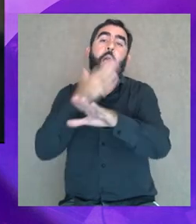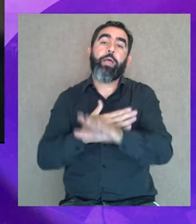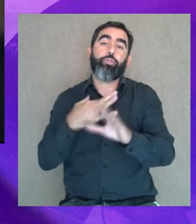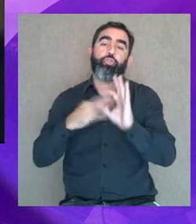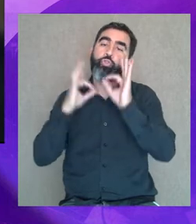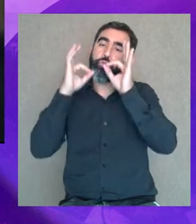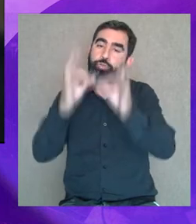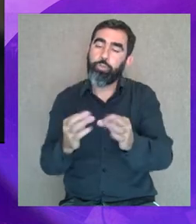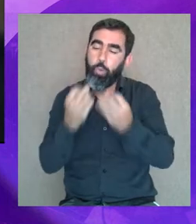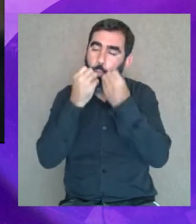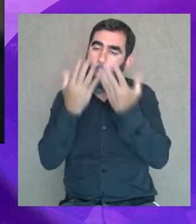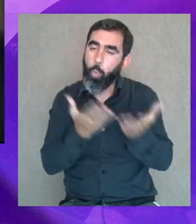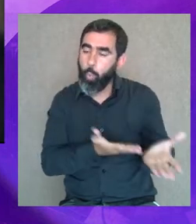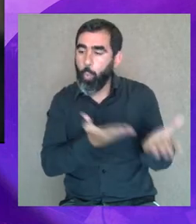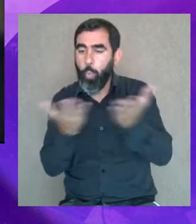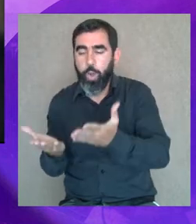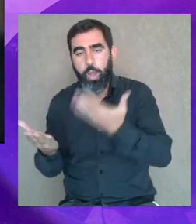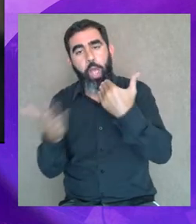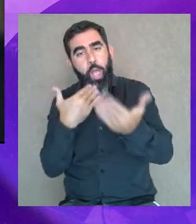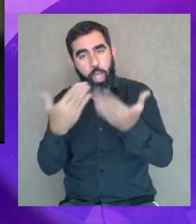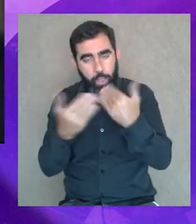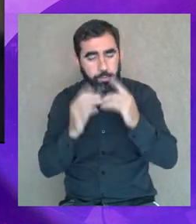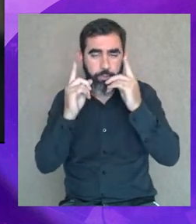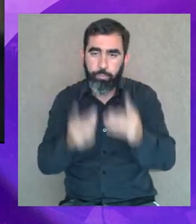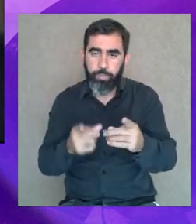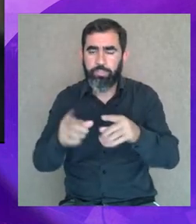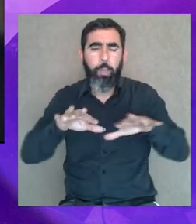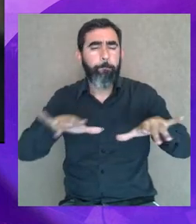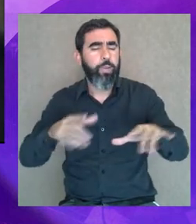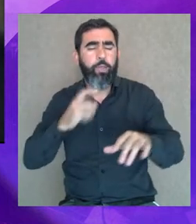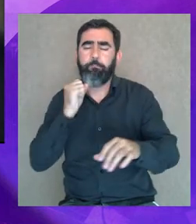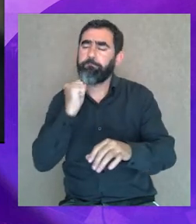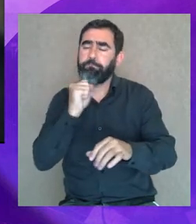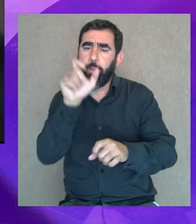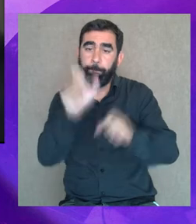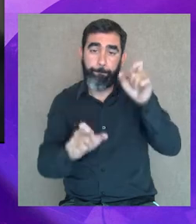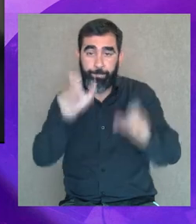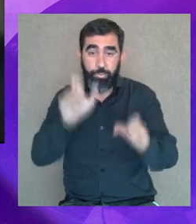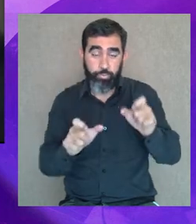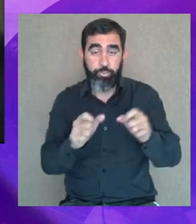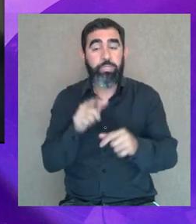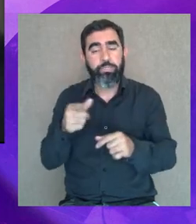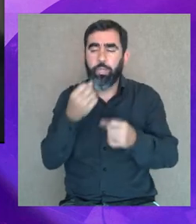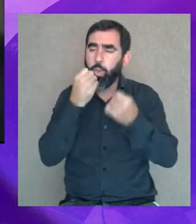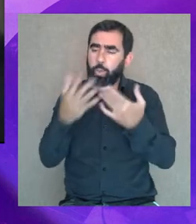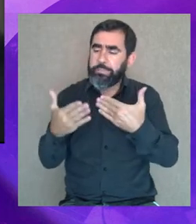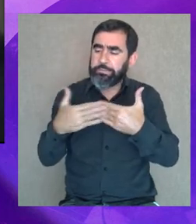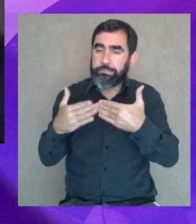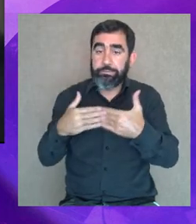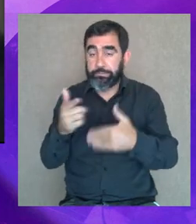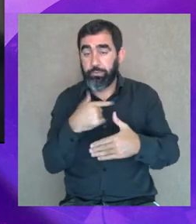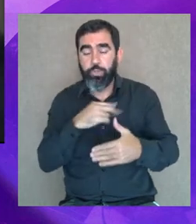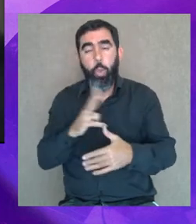con una enorme amabilidad hablarme por arias mezquita pianista era esa persona y el ida fue muy muy muy